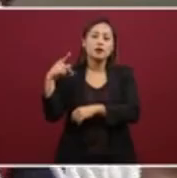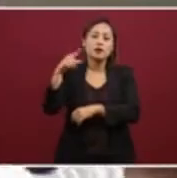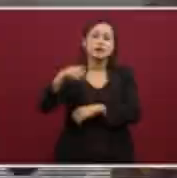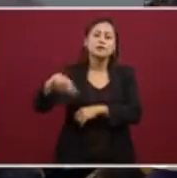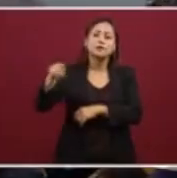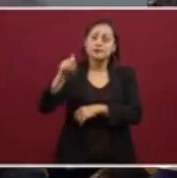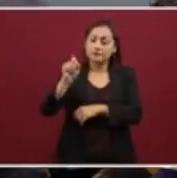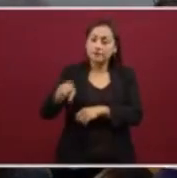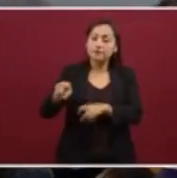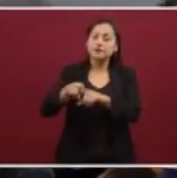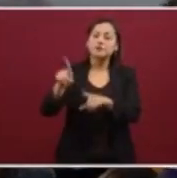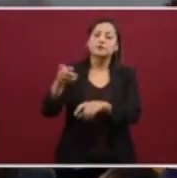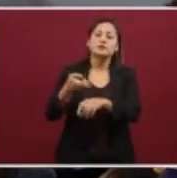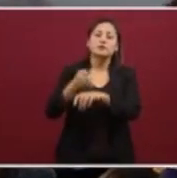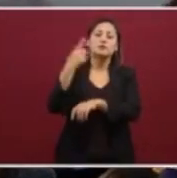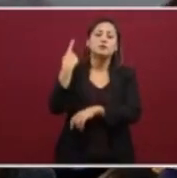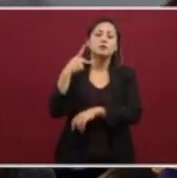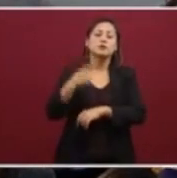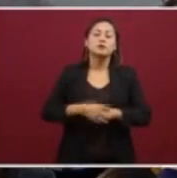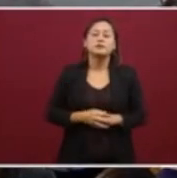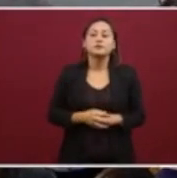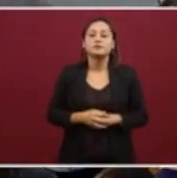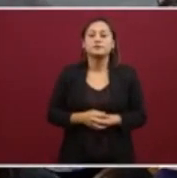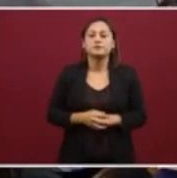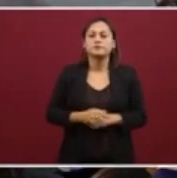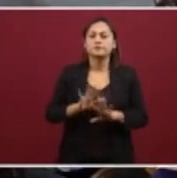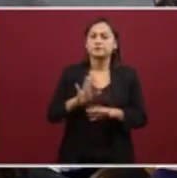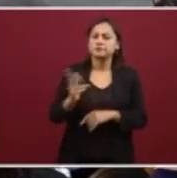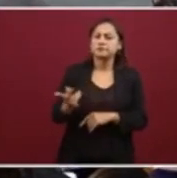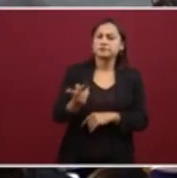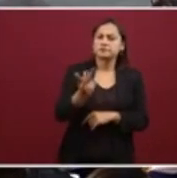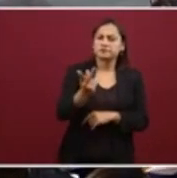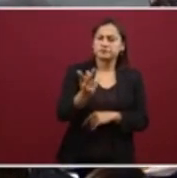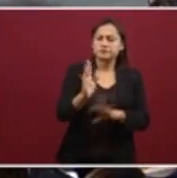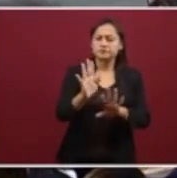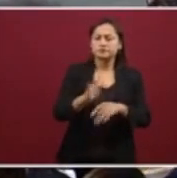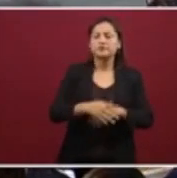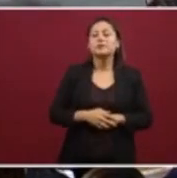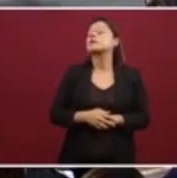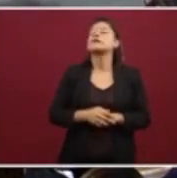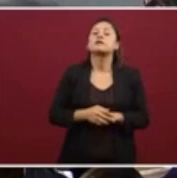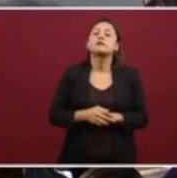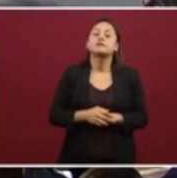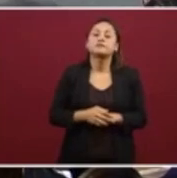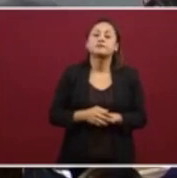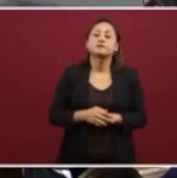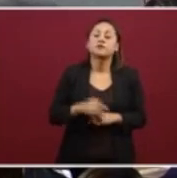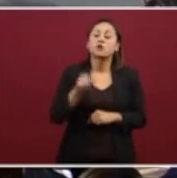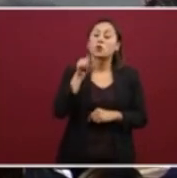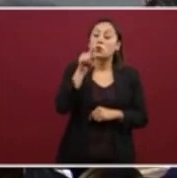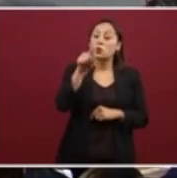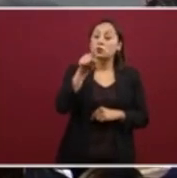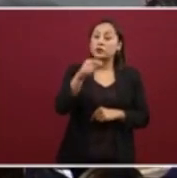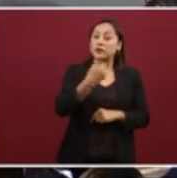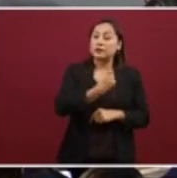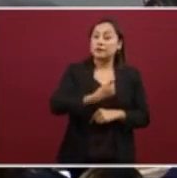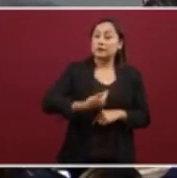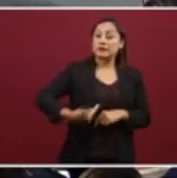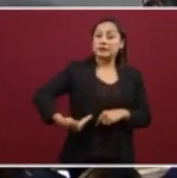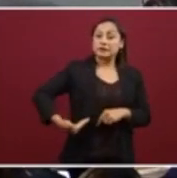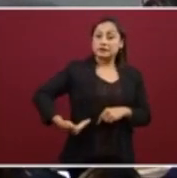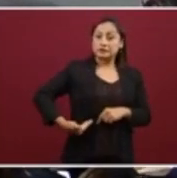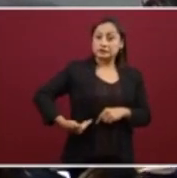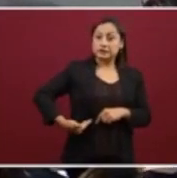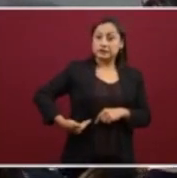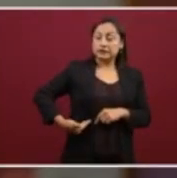Usted es el presidente la esperanza de México. Le vendió